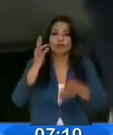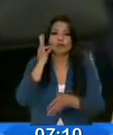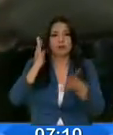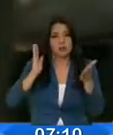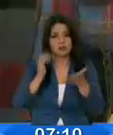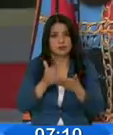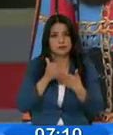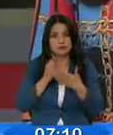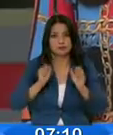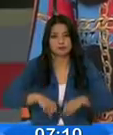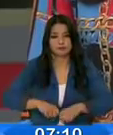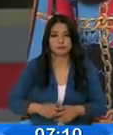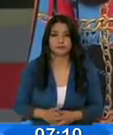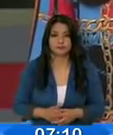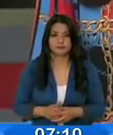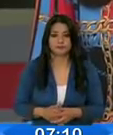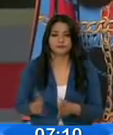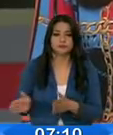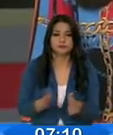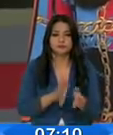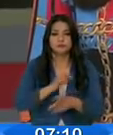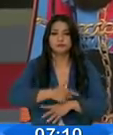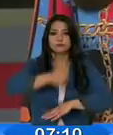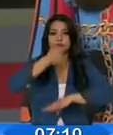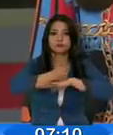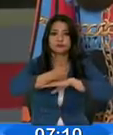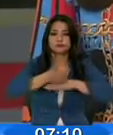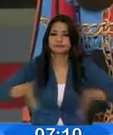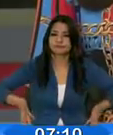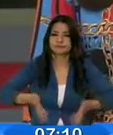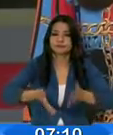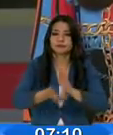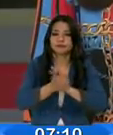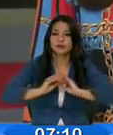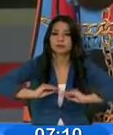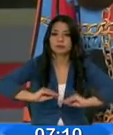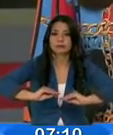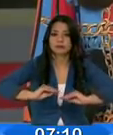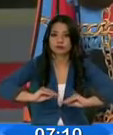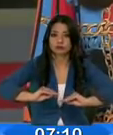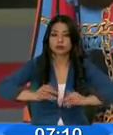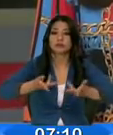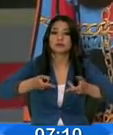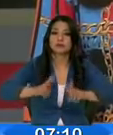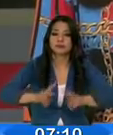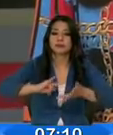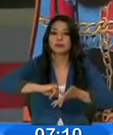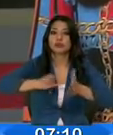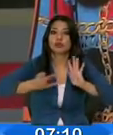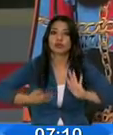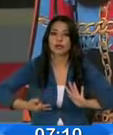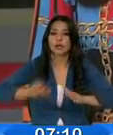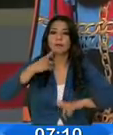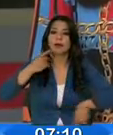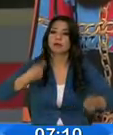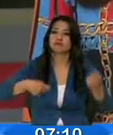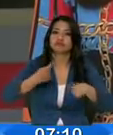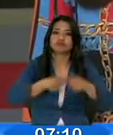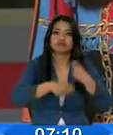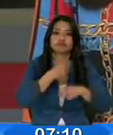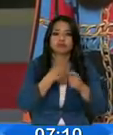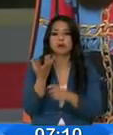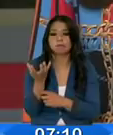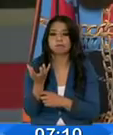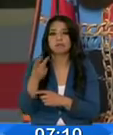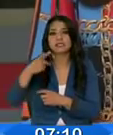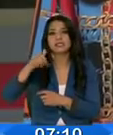ayudarnos. Y las autoridades impulsan la capacitación y transferencia de tecnología para la comercialización de chirimoya